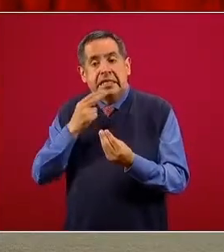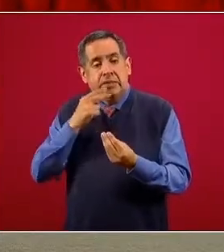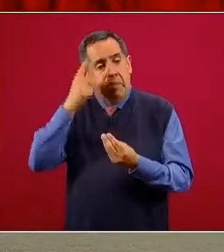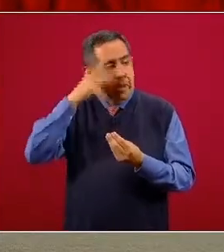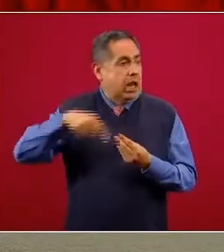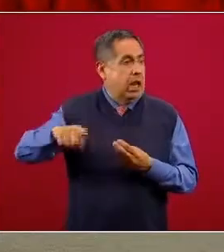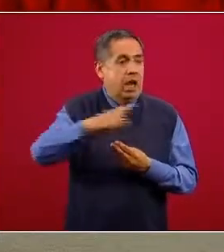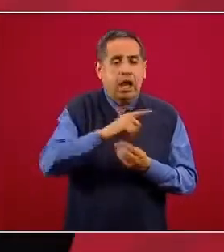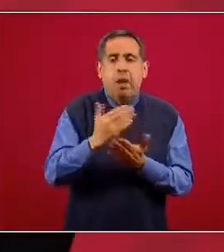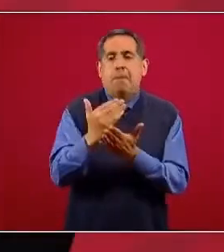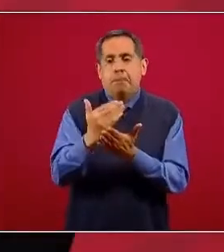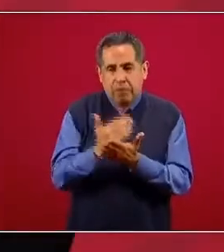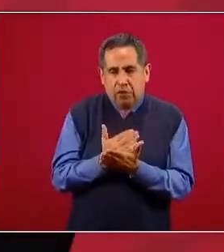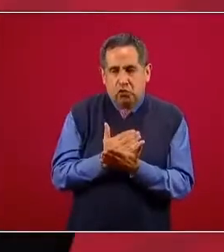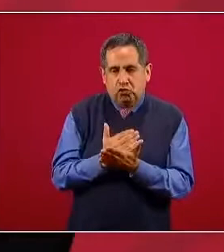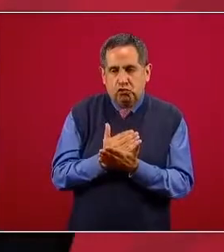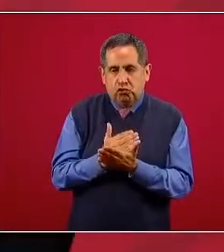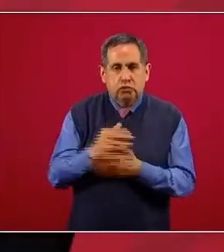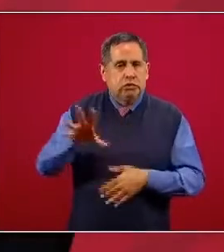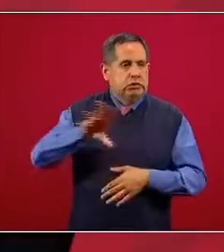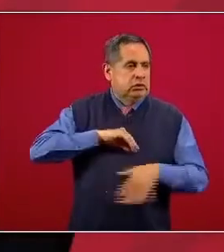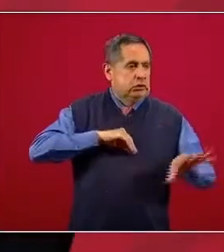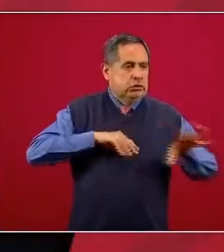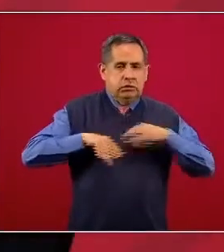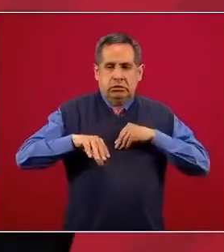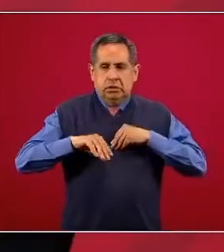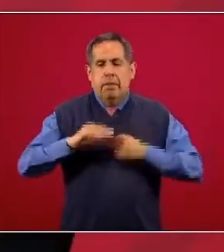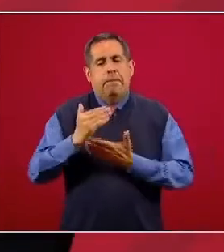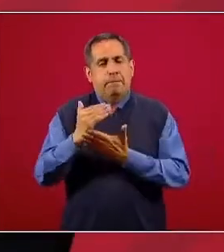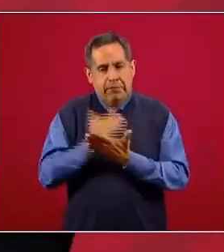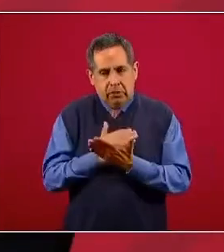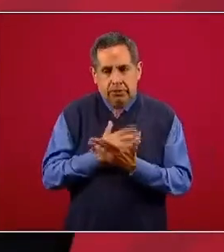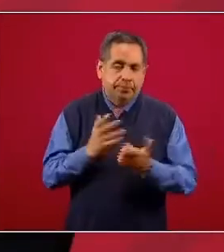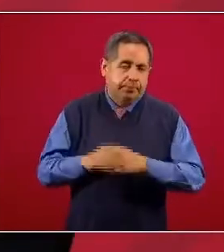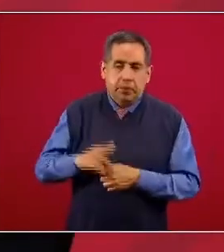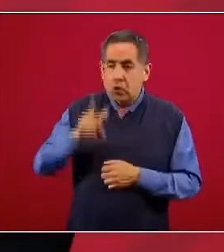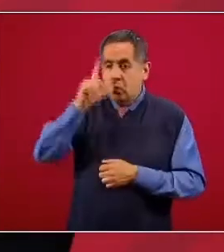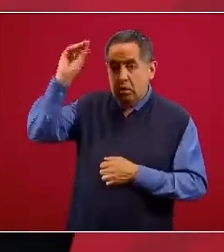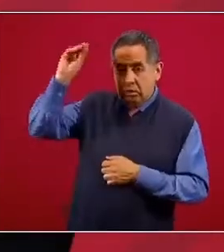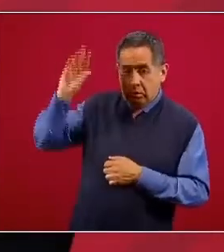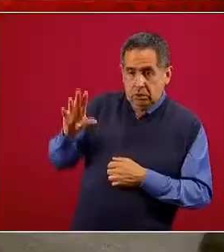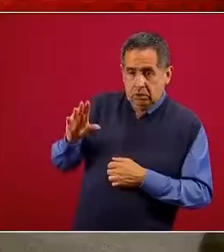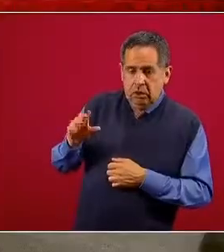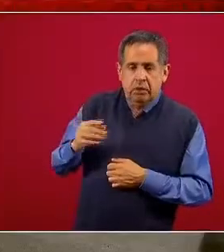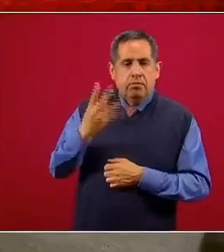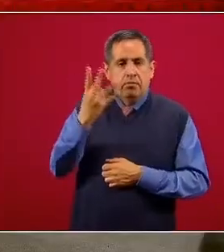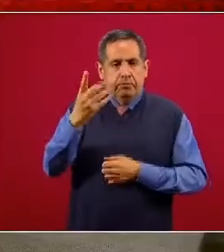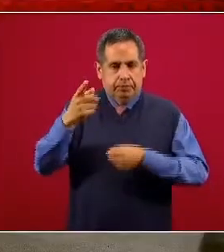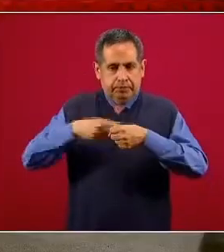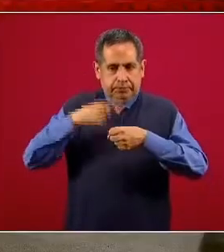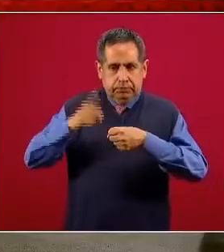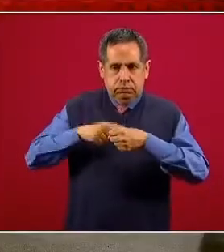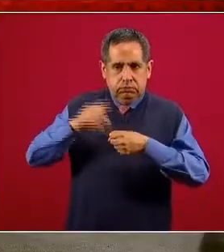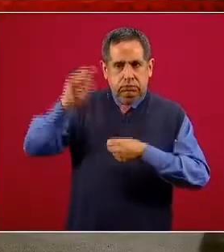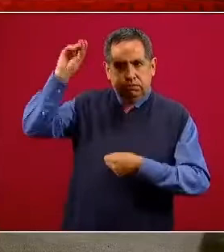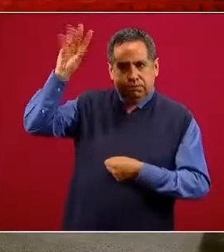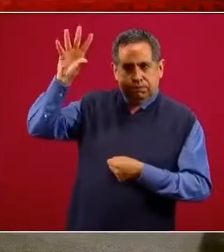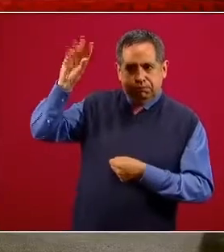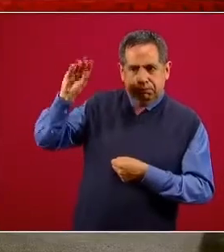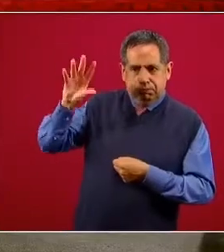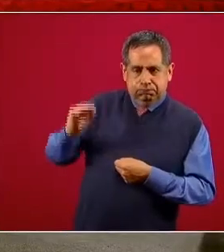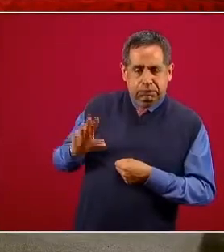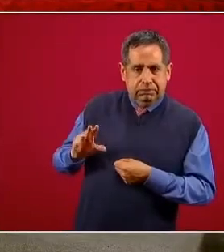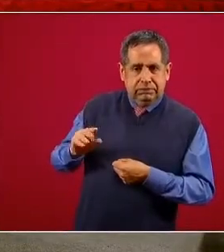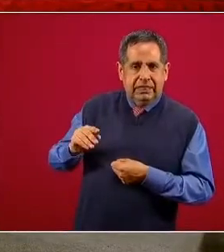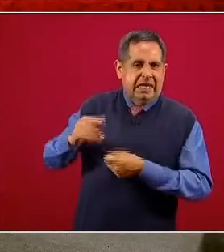los contagios. Regresando al semáforo, hemos identificado los 4 colores que son distintos grados o